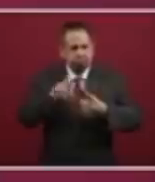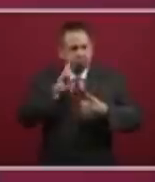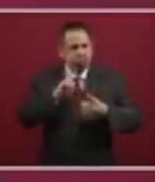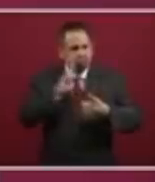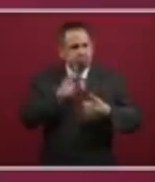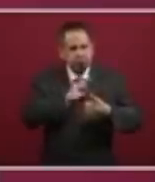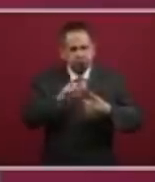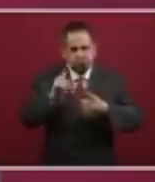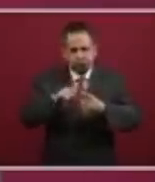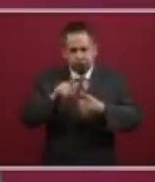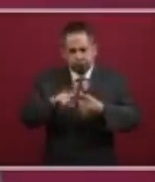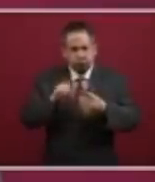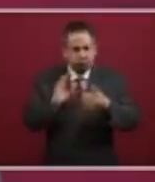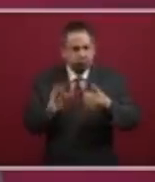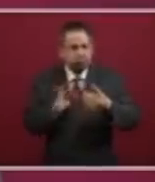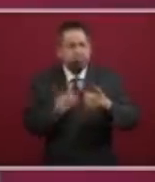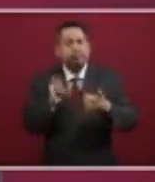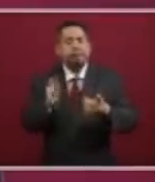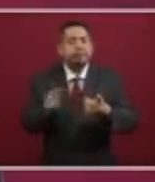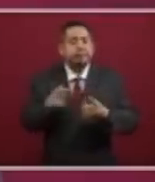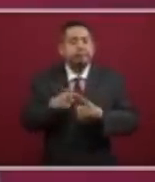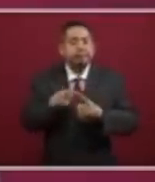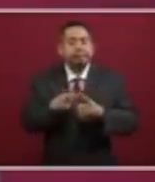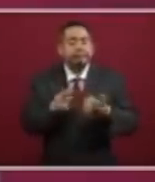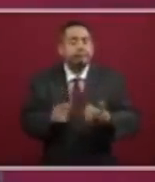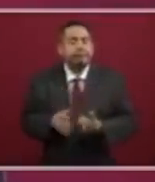posibilidad de